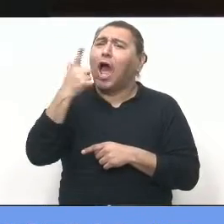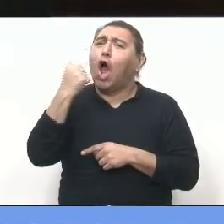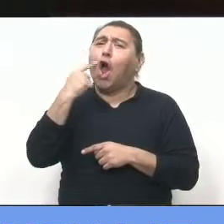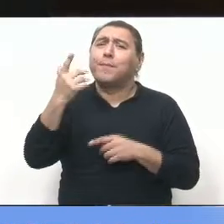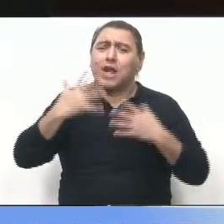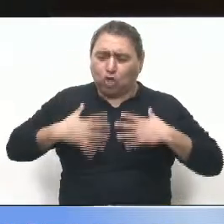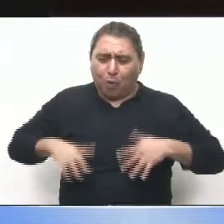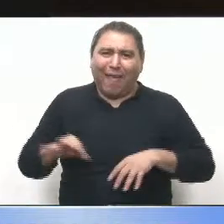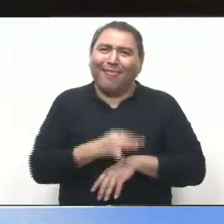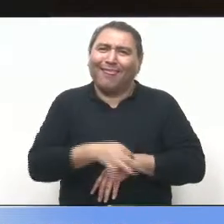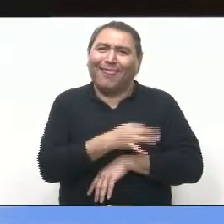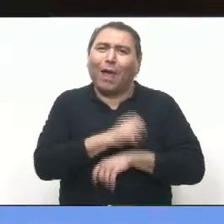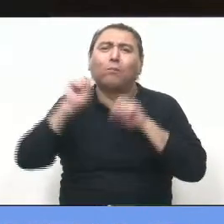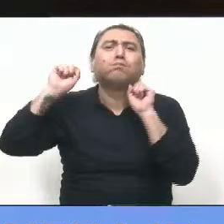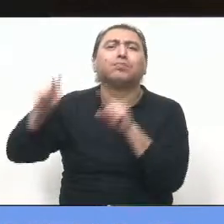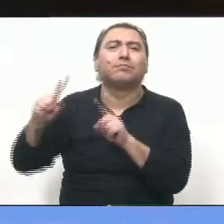a usted y a mí